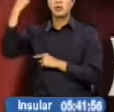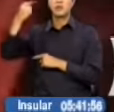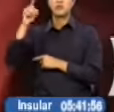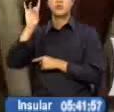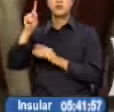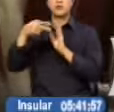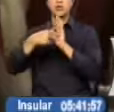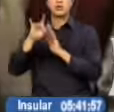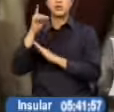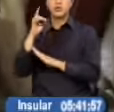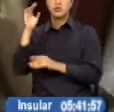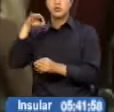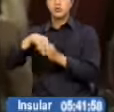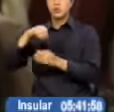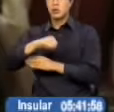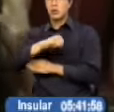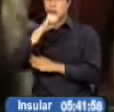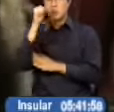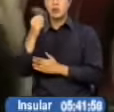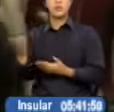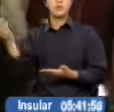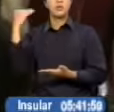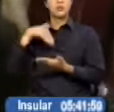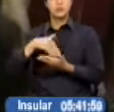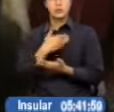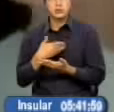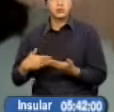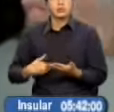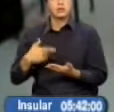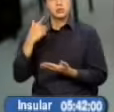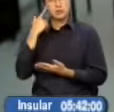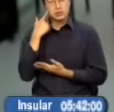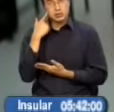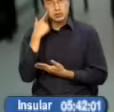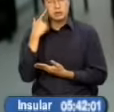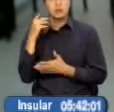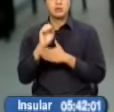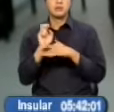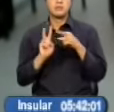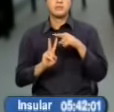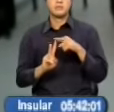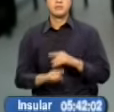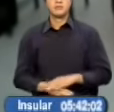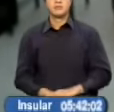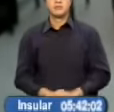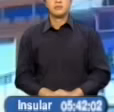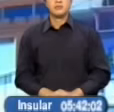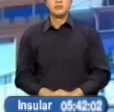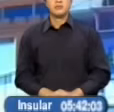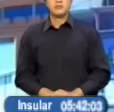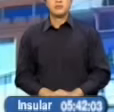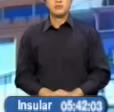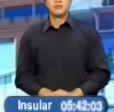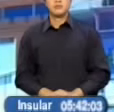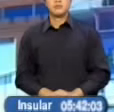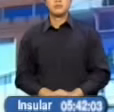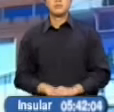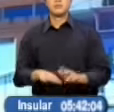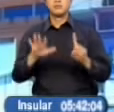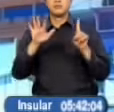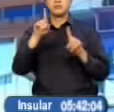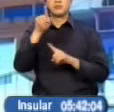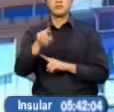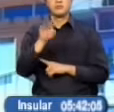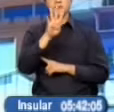2018 y eventualmente ganar nuevamente la presidencia sofía montoya ecuador-tv son las seis de la mañana